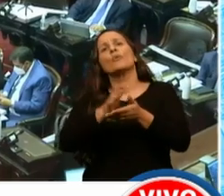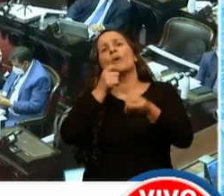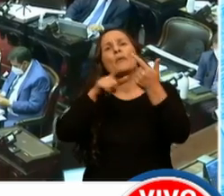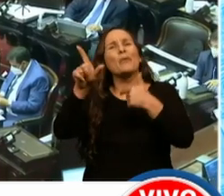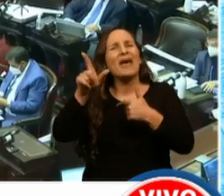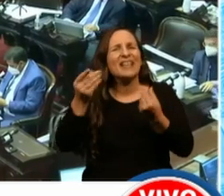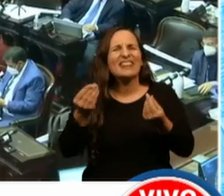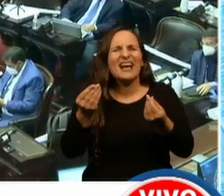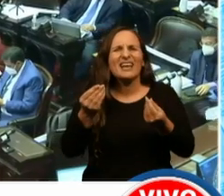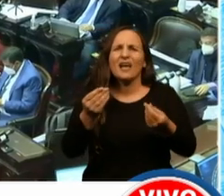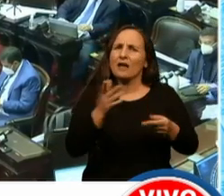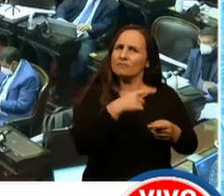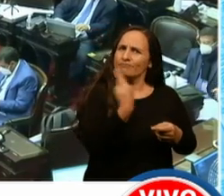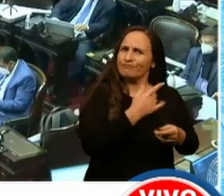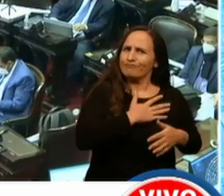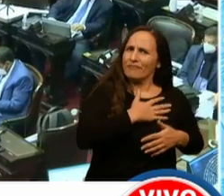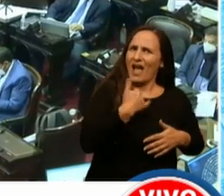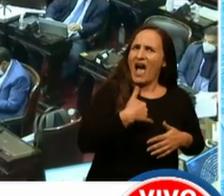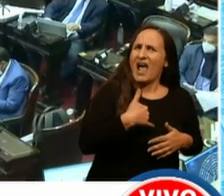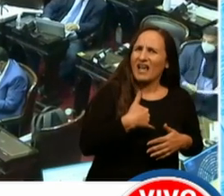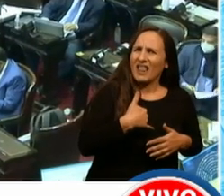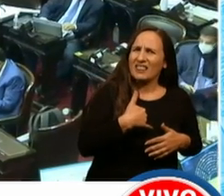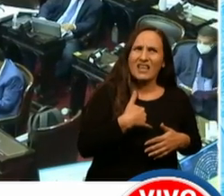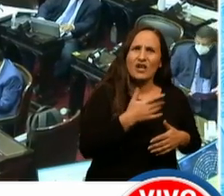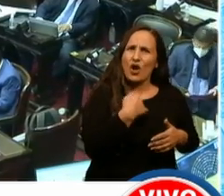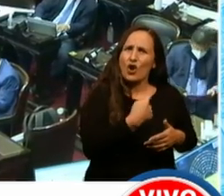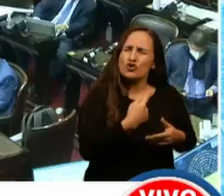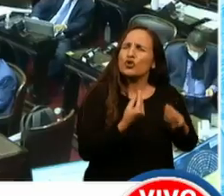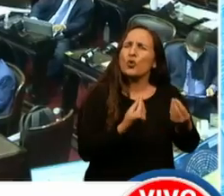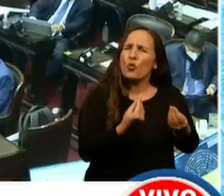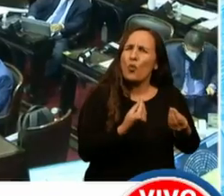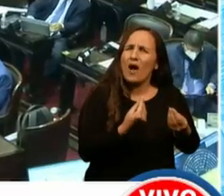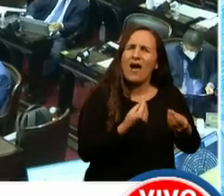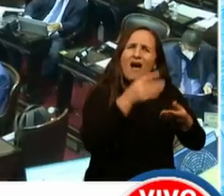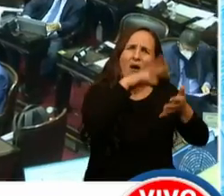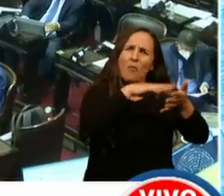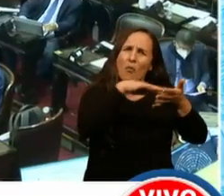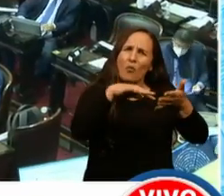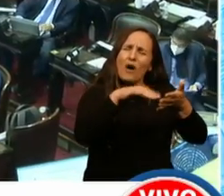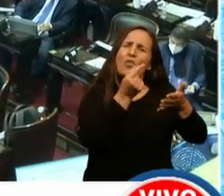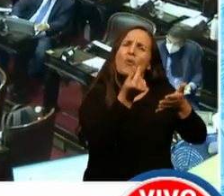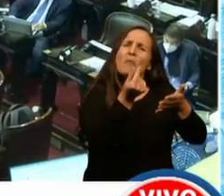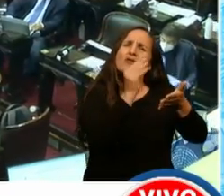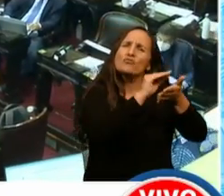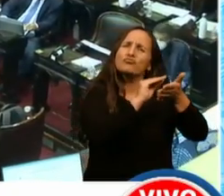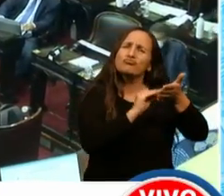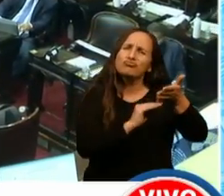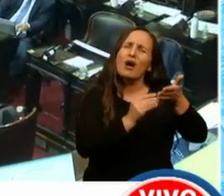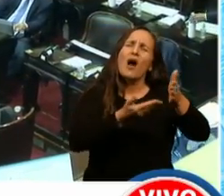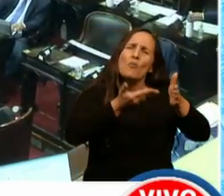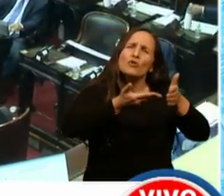del costo de lo que nos salió a los argentinos un cuadro tarifario con múltiples